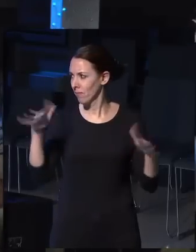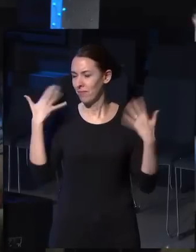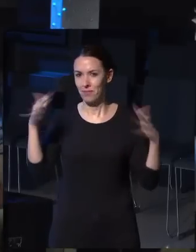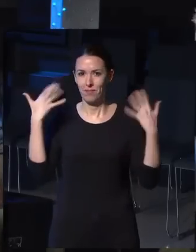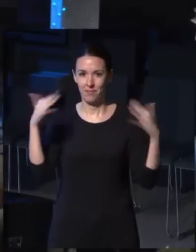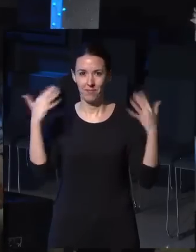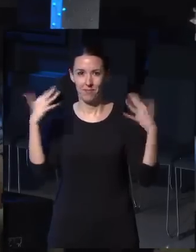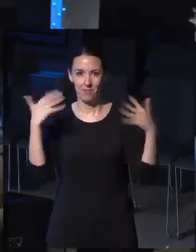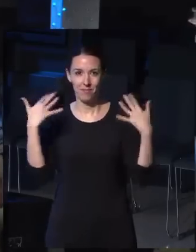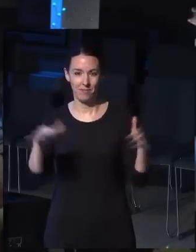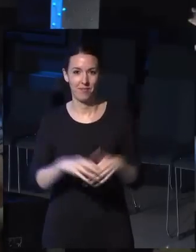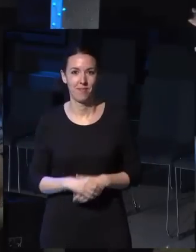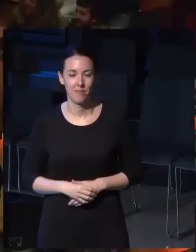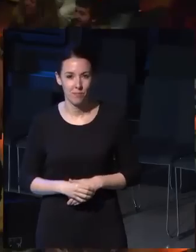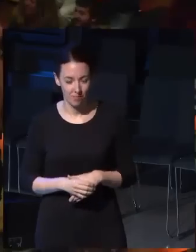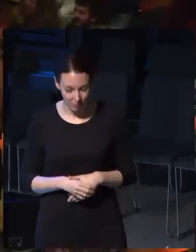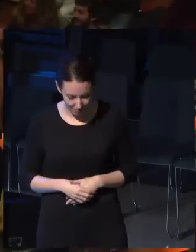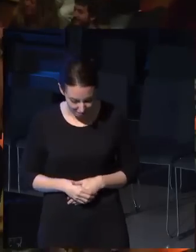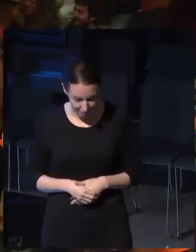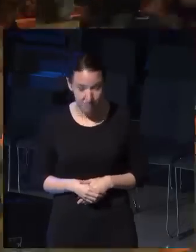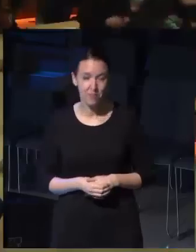All right.